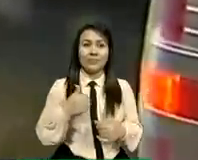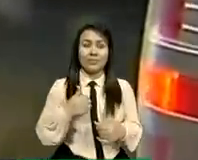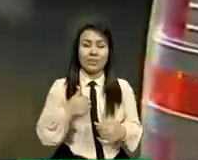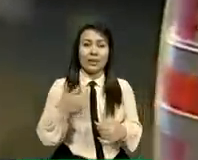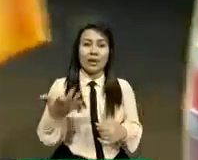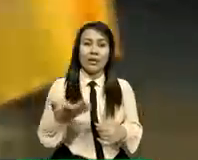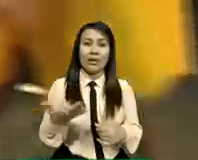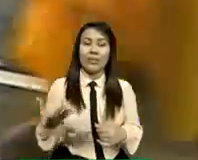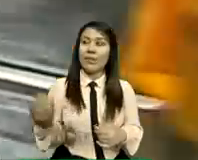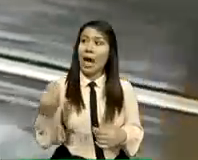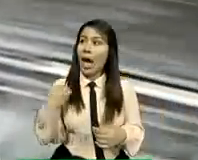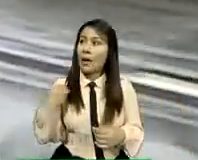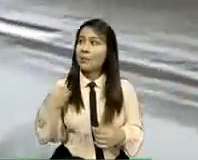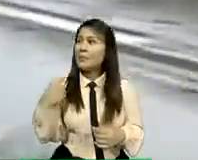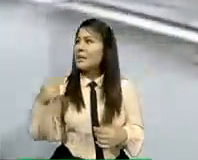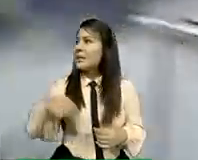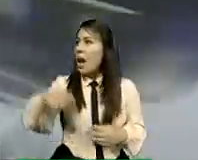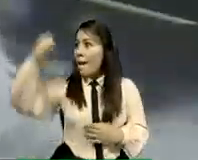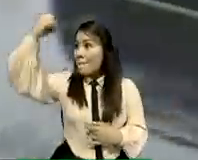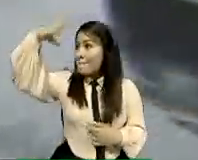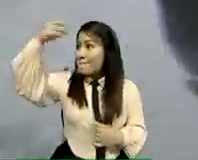fue a trabajar. ¿Y el paraguas?